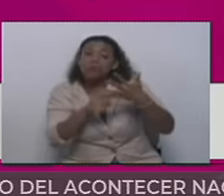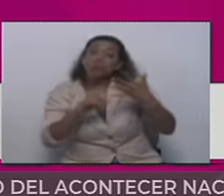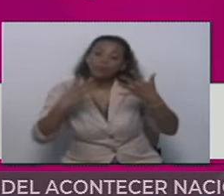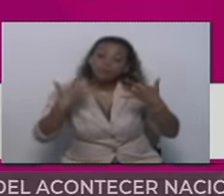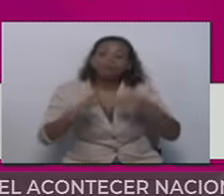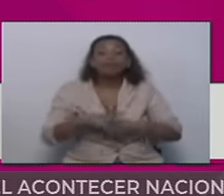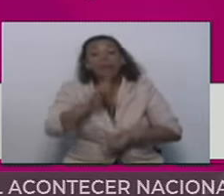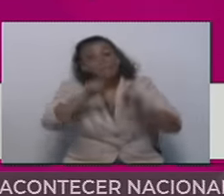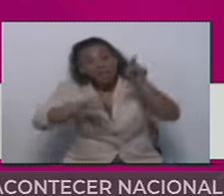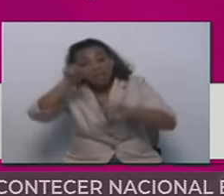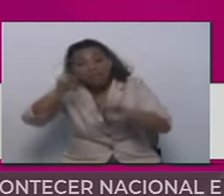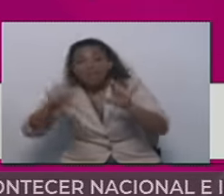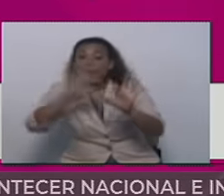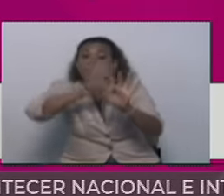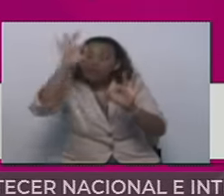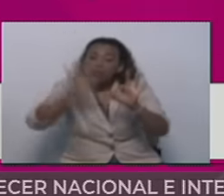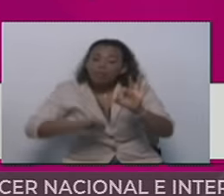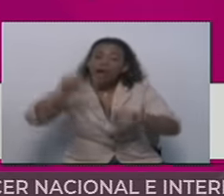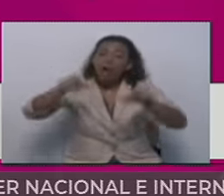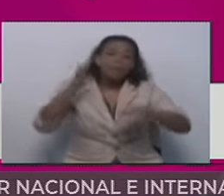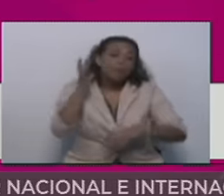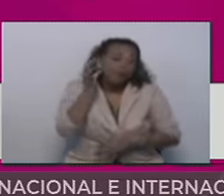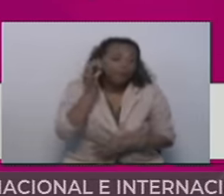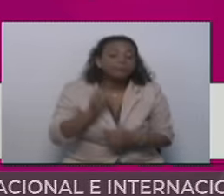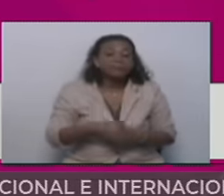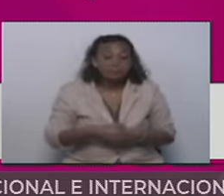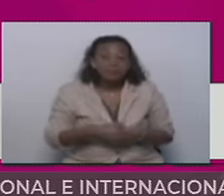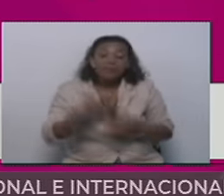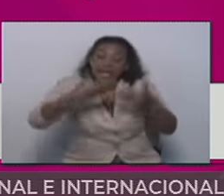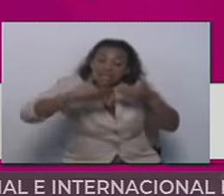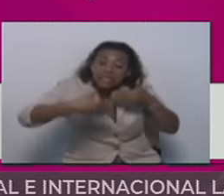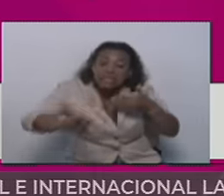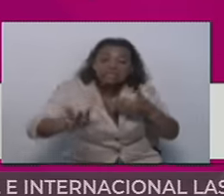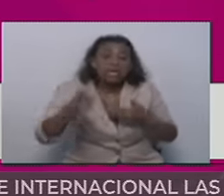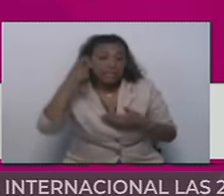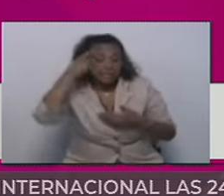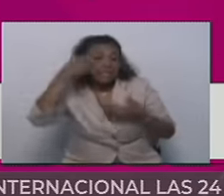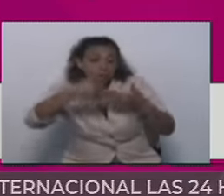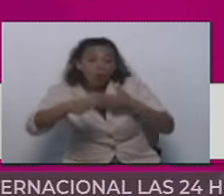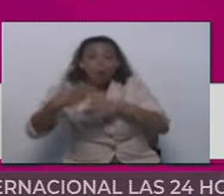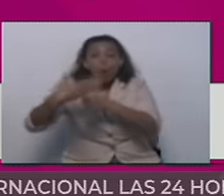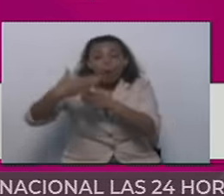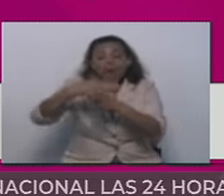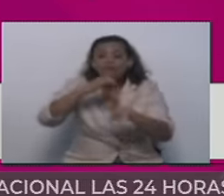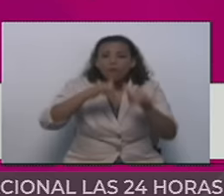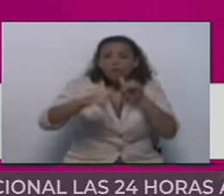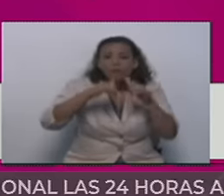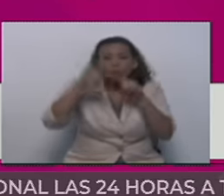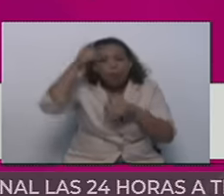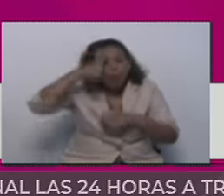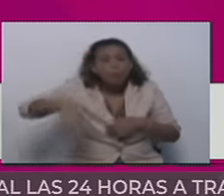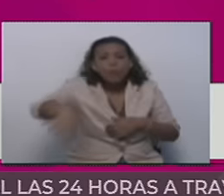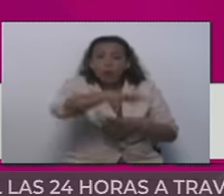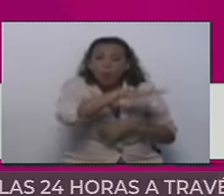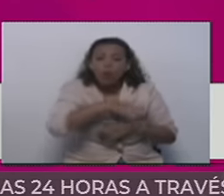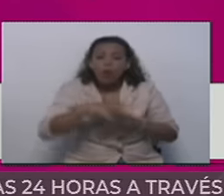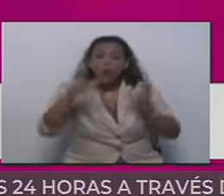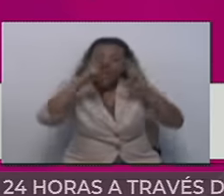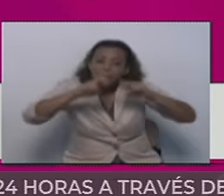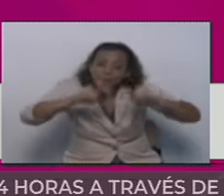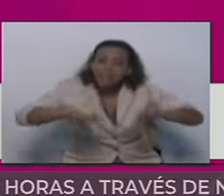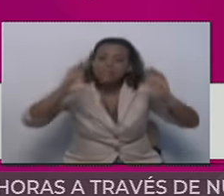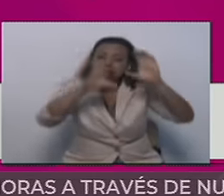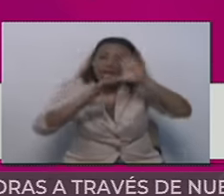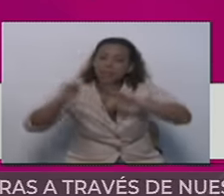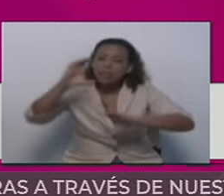Eso también depende de la tasa poblacional. Y recientemente, presidente, hemos compartido al pueblo venezolano una serie de investigaciones